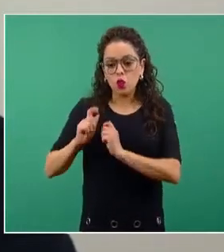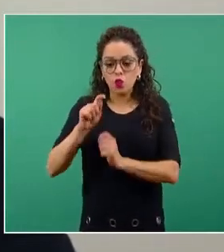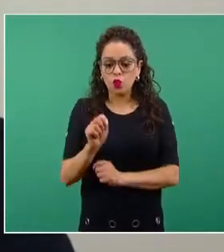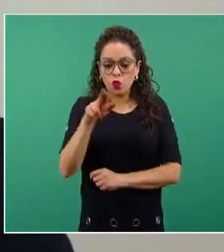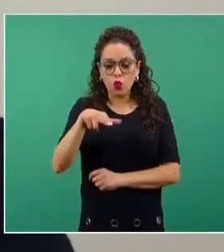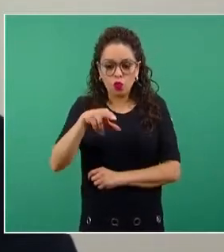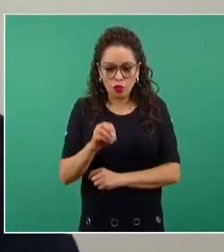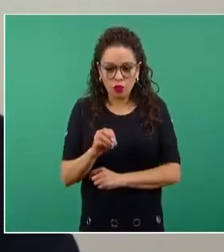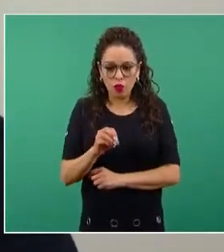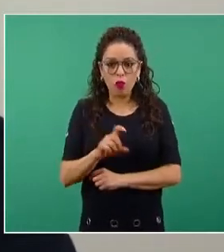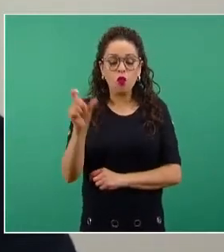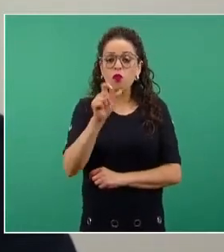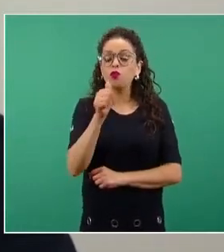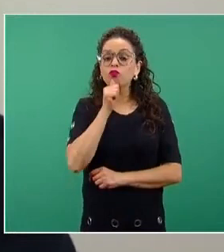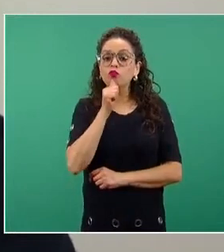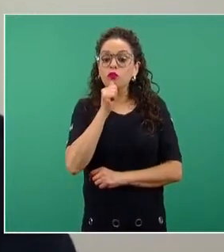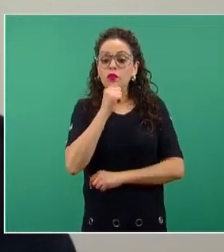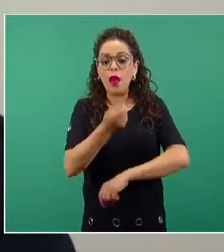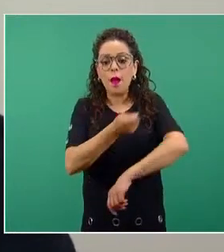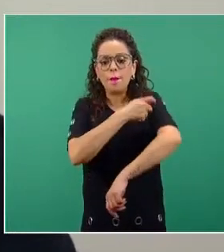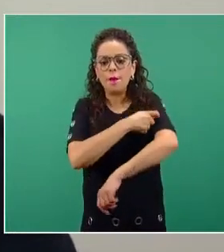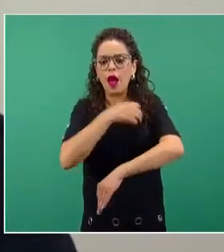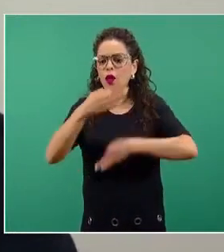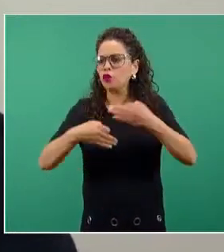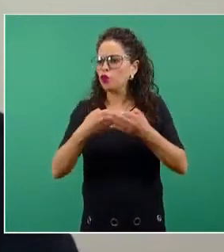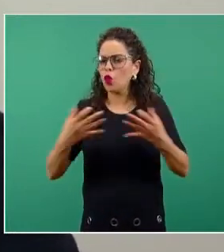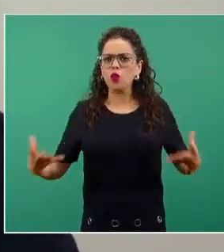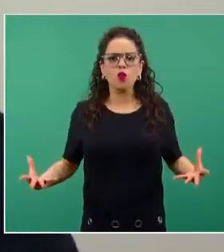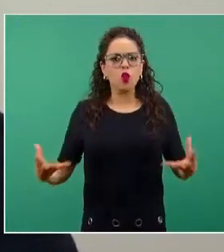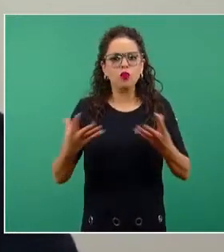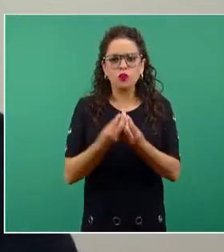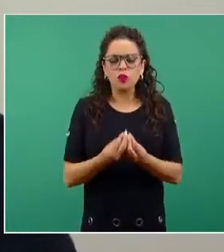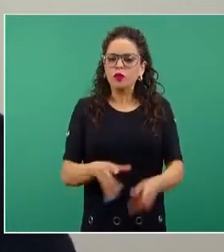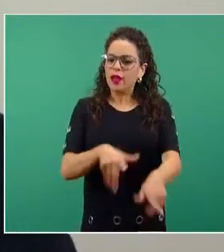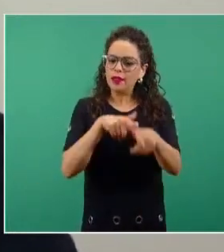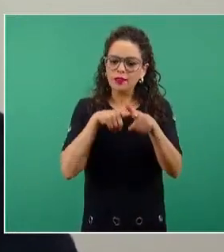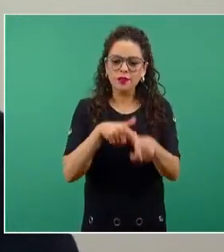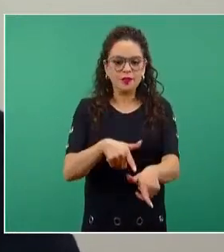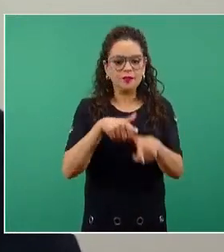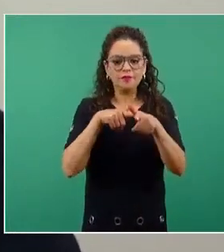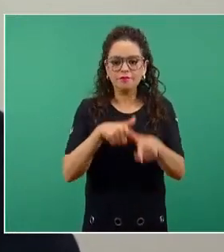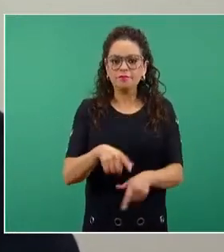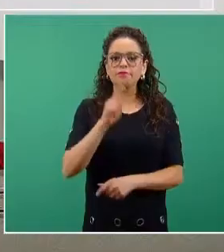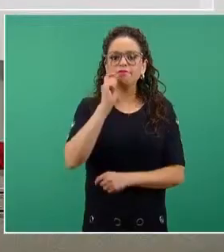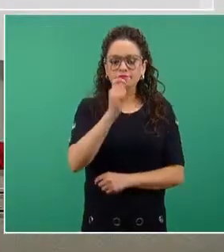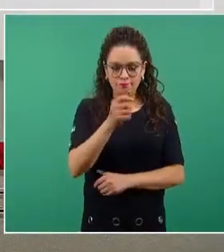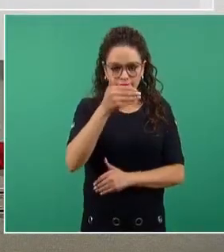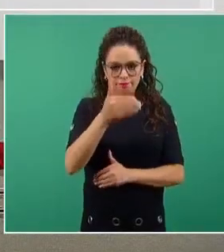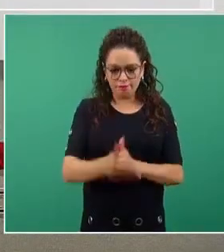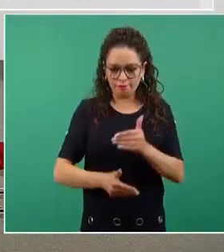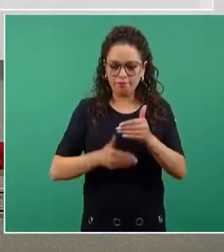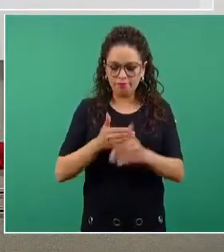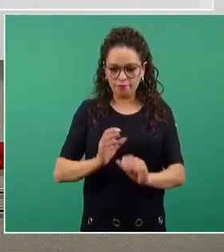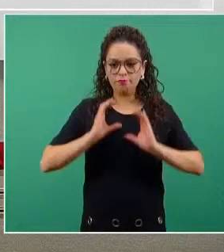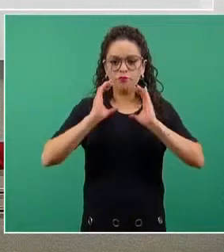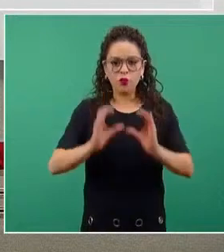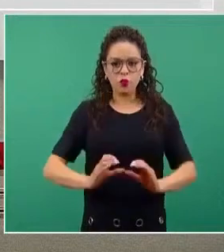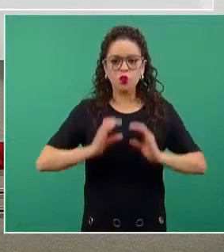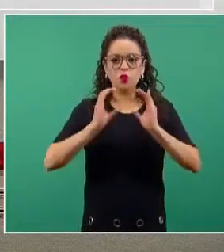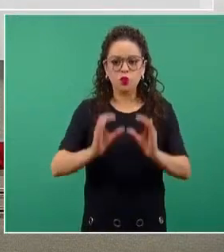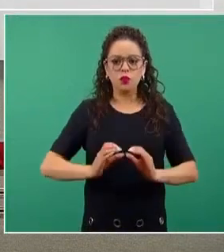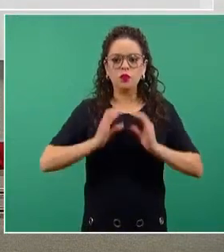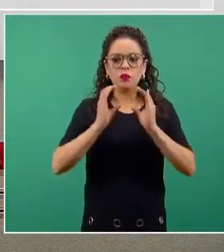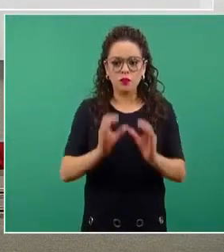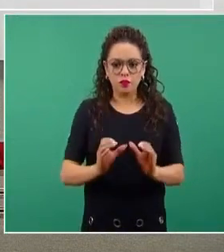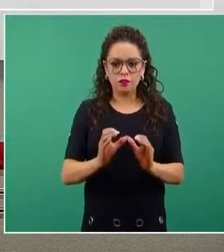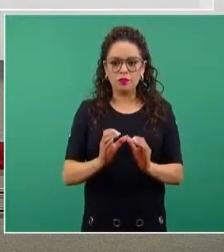no se vacunaron, todos juntos como sociedad sigamos implementando las medidas de prevención, tanto las que podemos